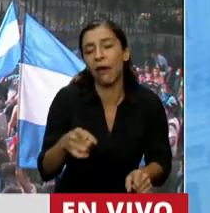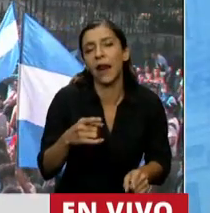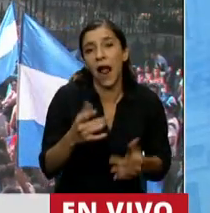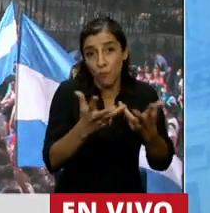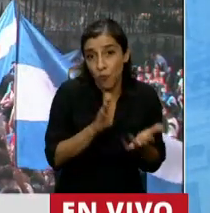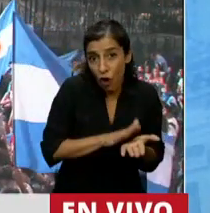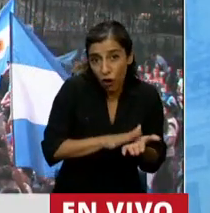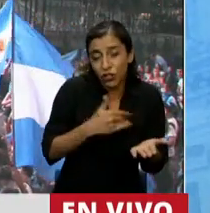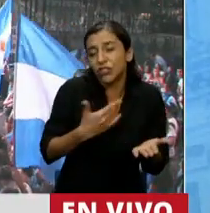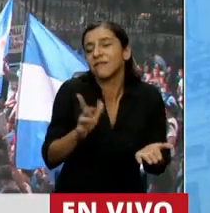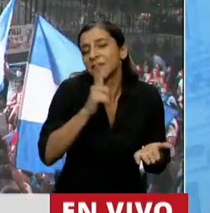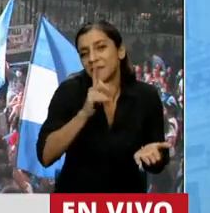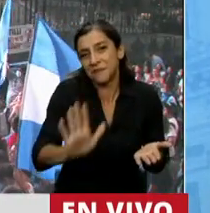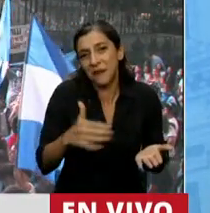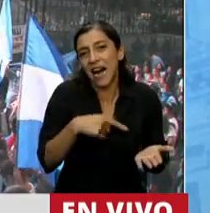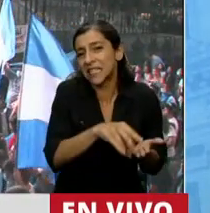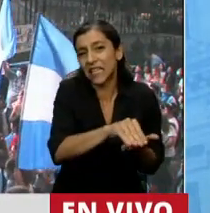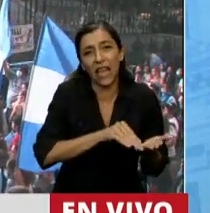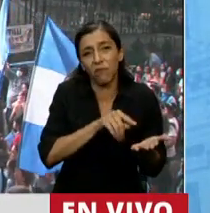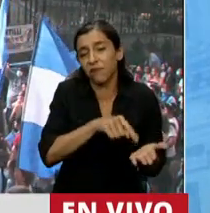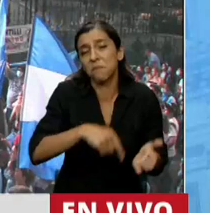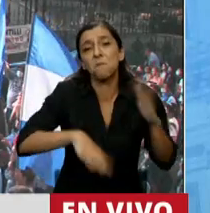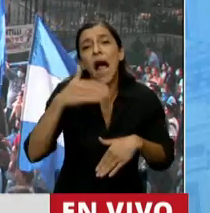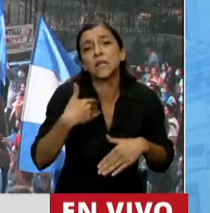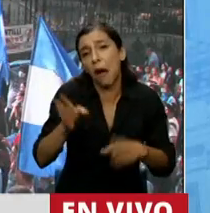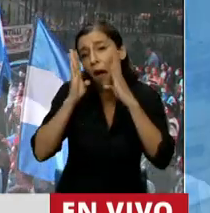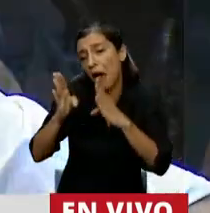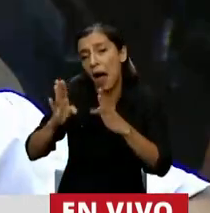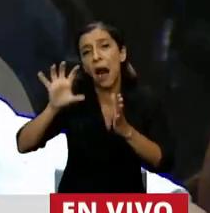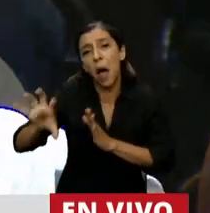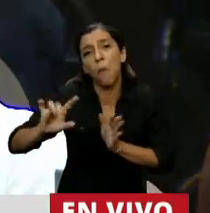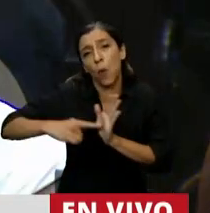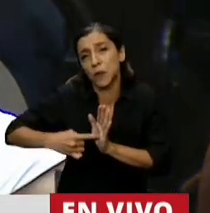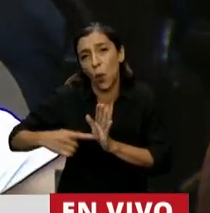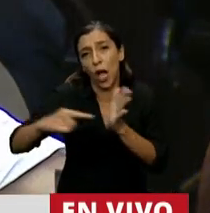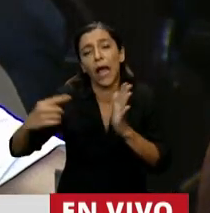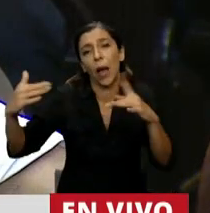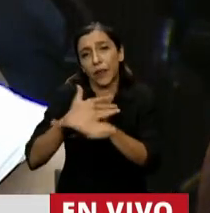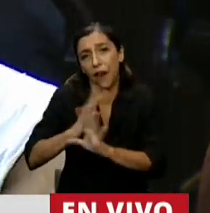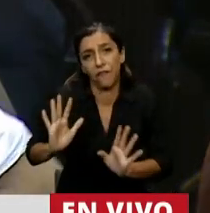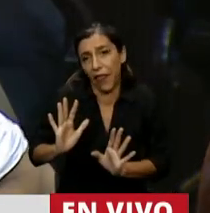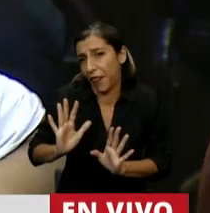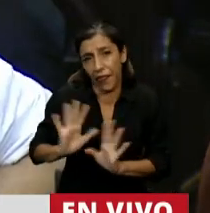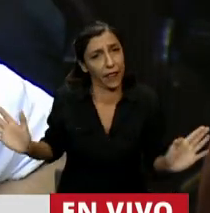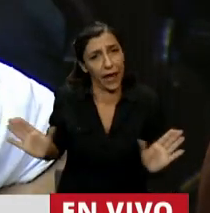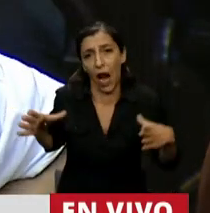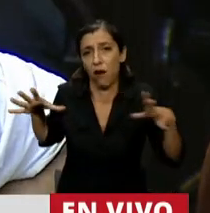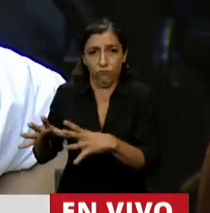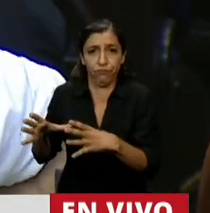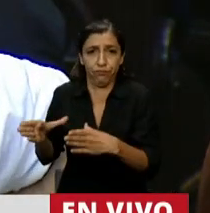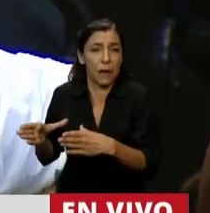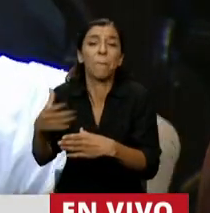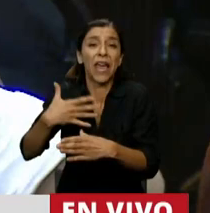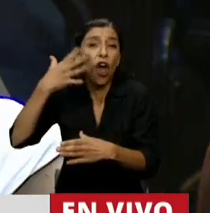tratando se basa en la realidad del AMBA, en la realidad del conurbano y la de Capital Federal. ¿Por qué digo esto y se desentiende